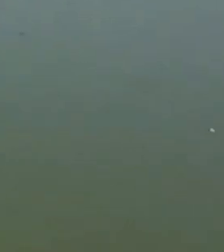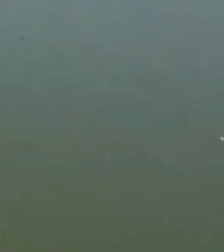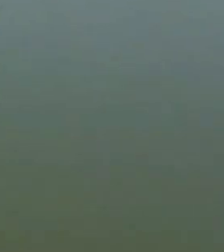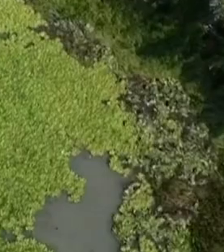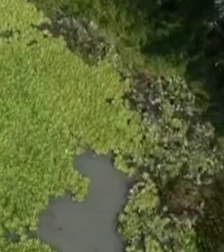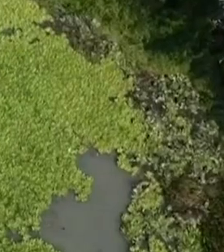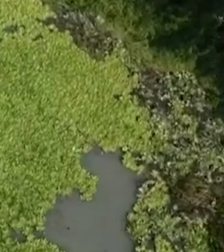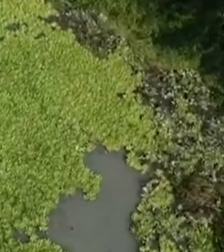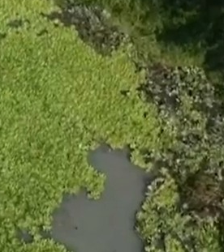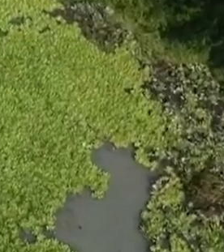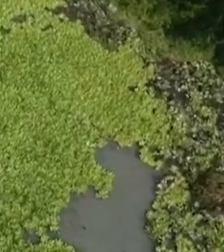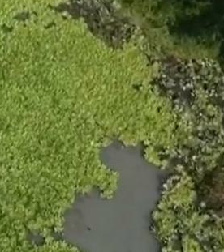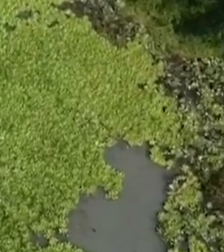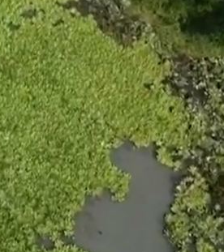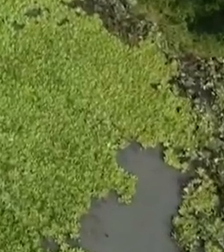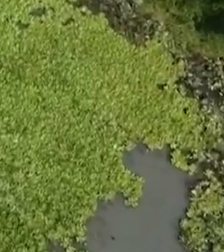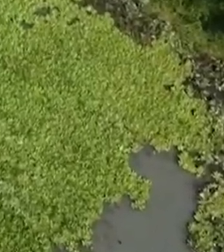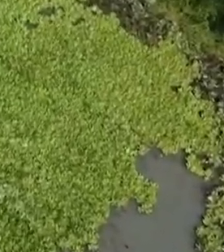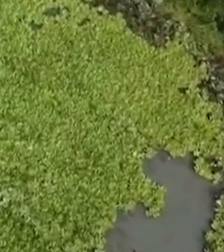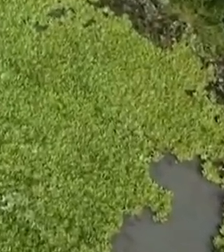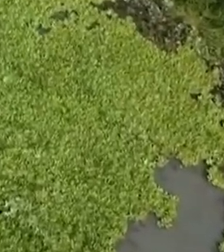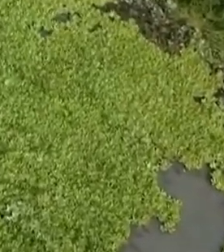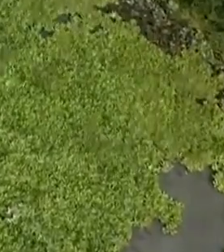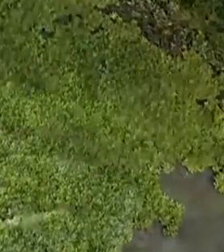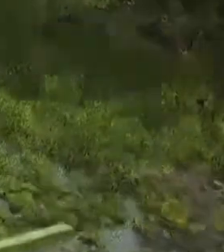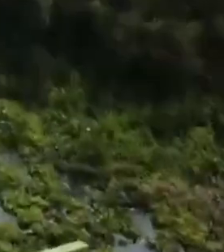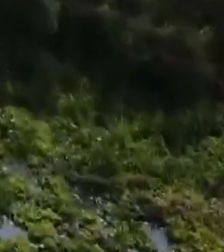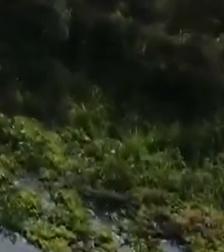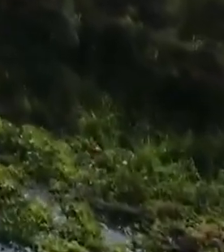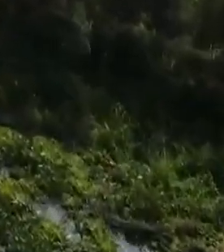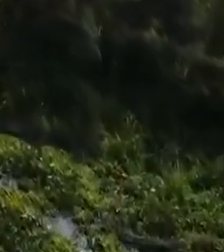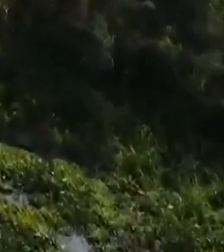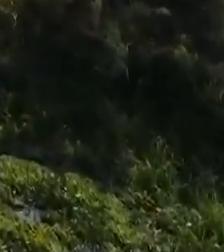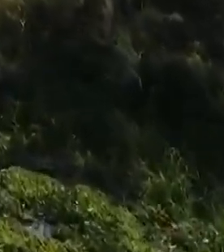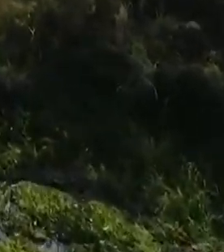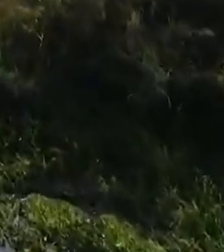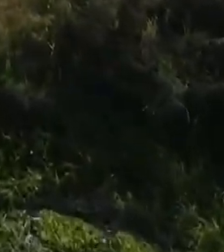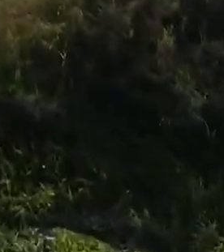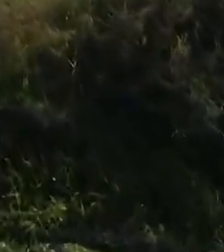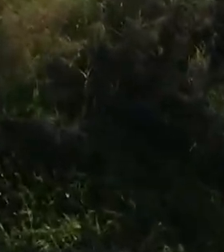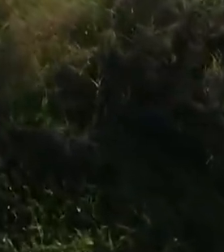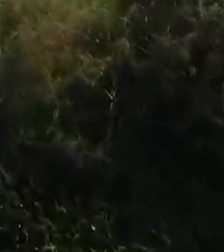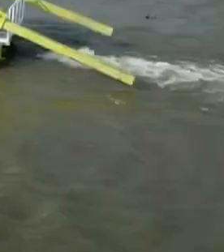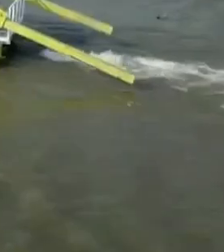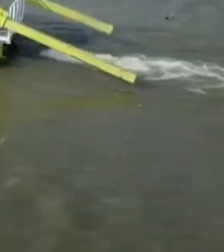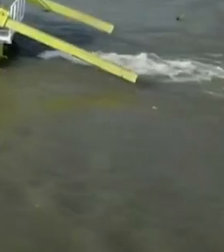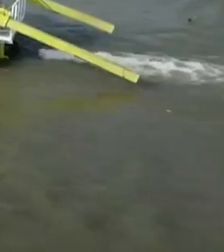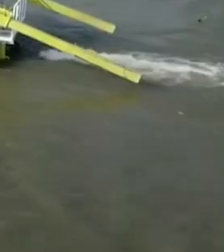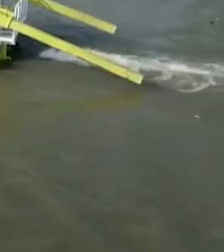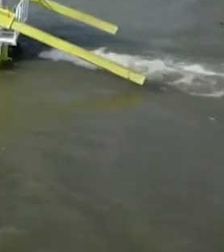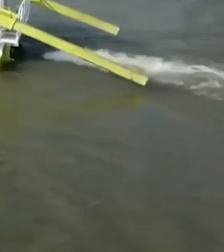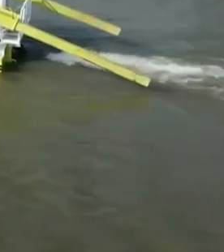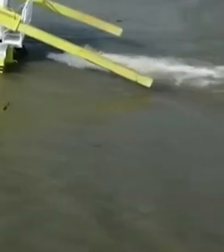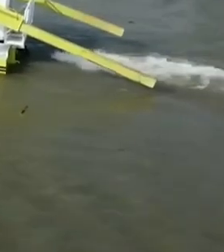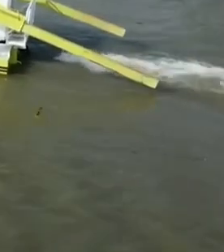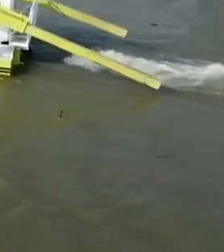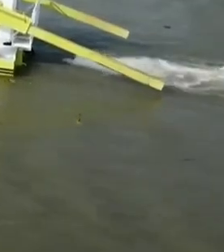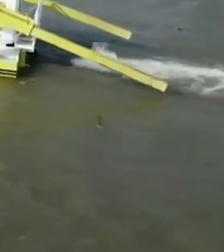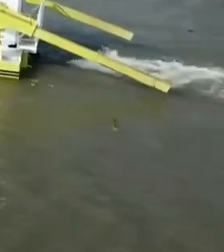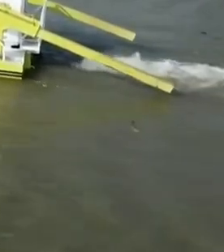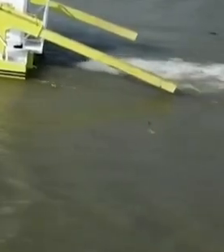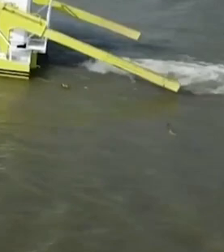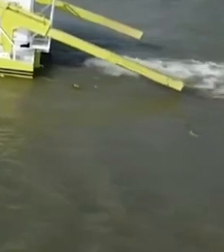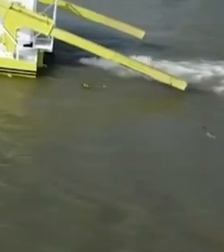fácilmente al área de dragado, así como accesar en zonas de muy poca profundidad, Los aditamentos con los que cuentan